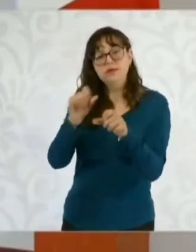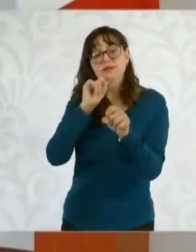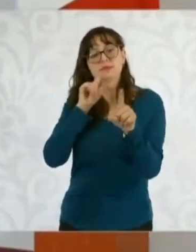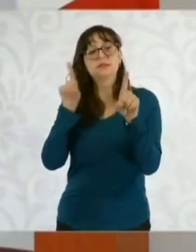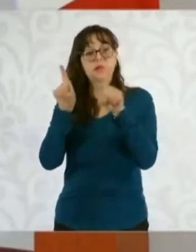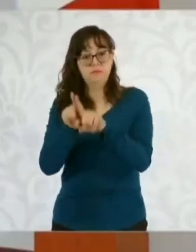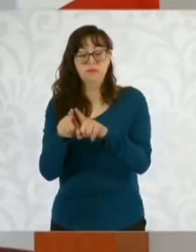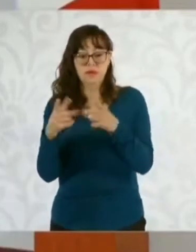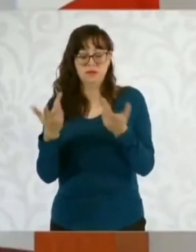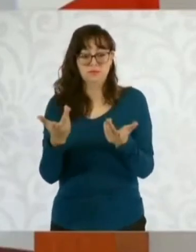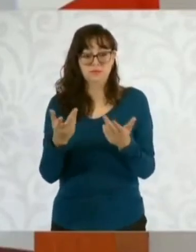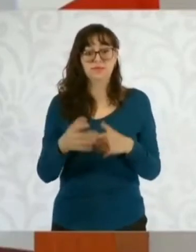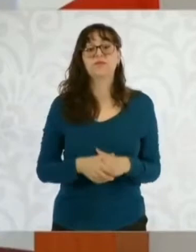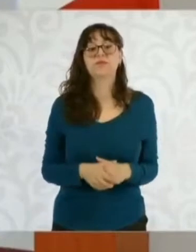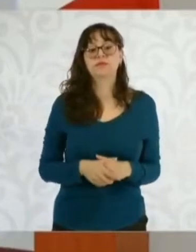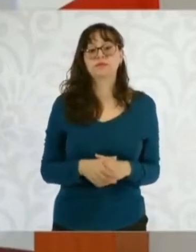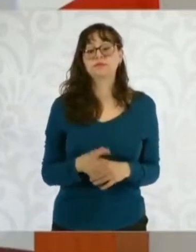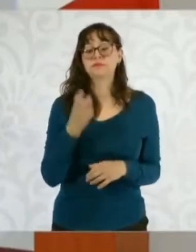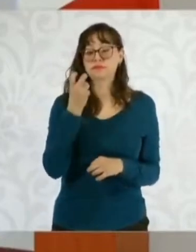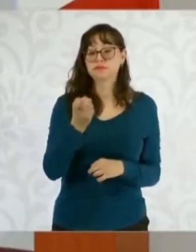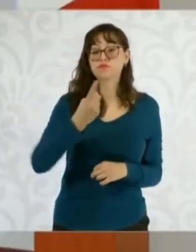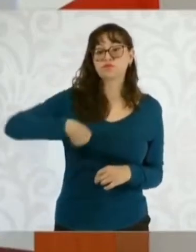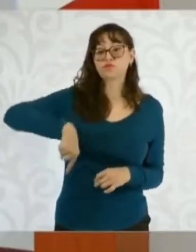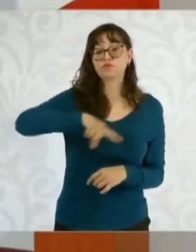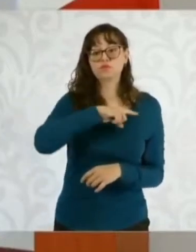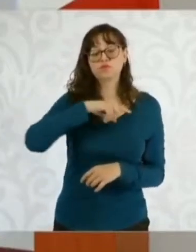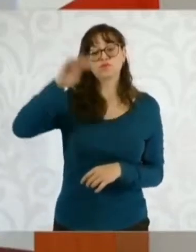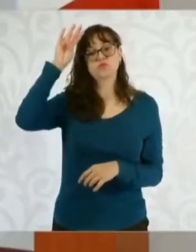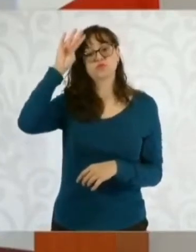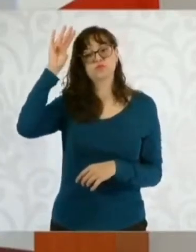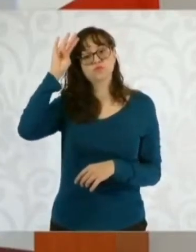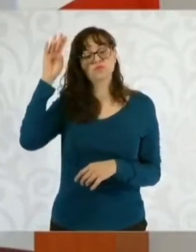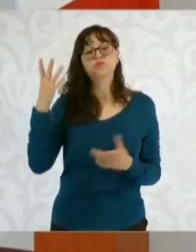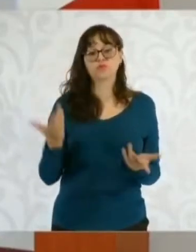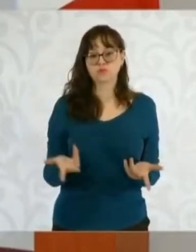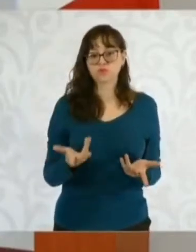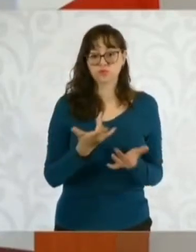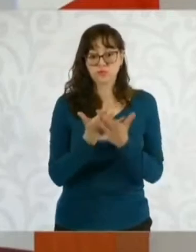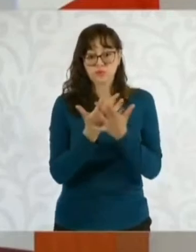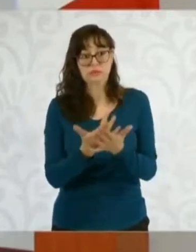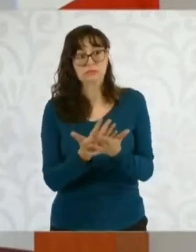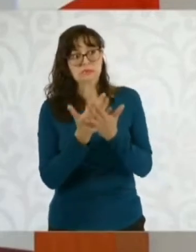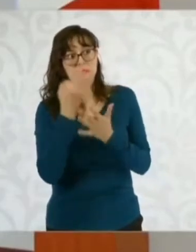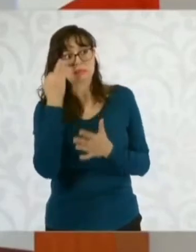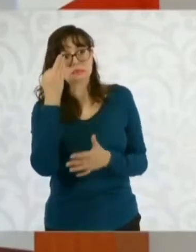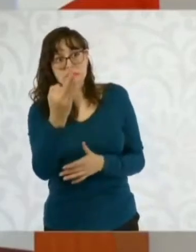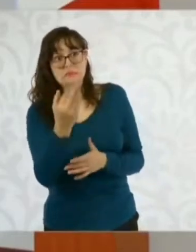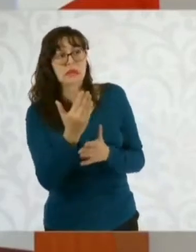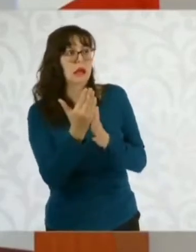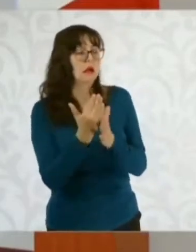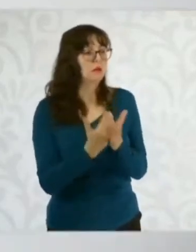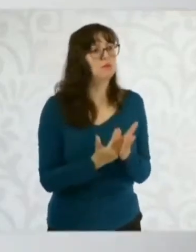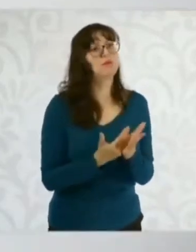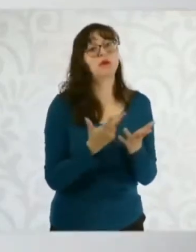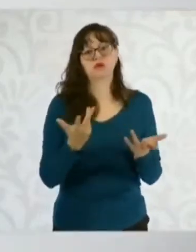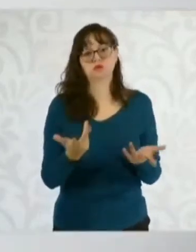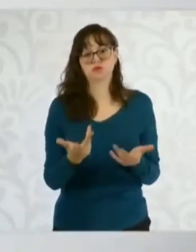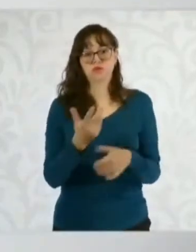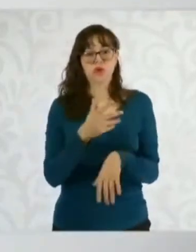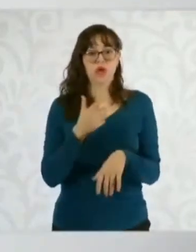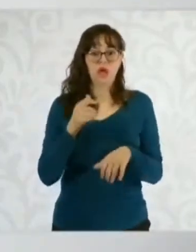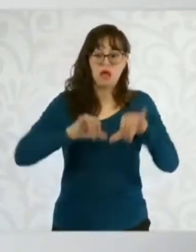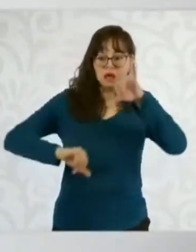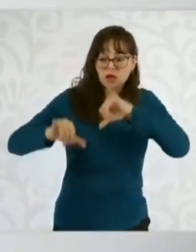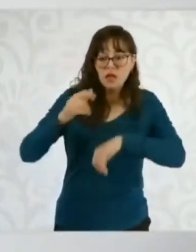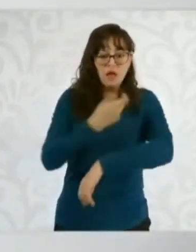aún con el mismo personal. Esto lo que esperamos es que impacte en reducir los tiempos de espera para consultas, para estudios y cirugías, junto con